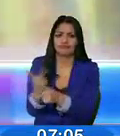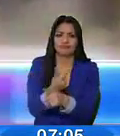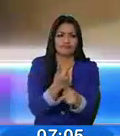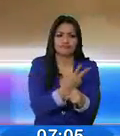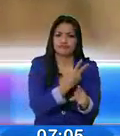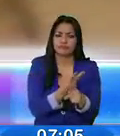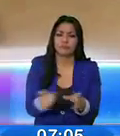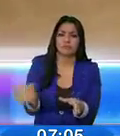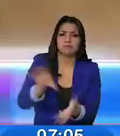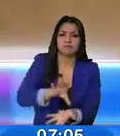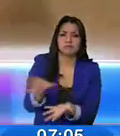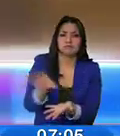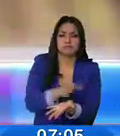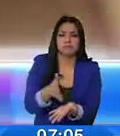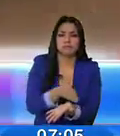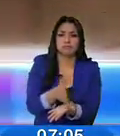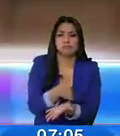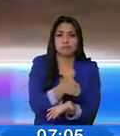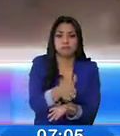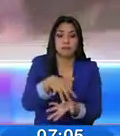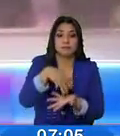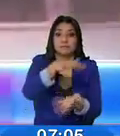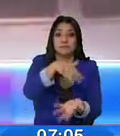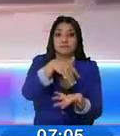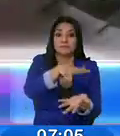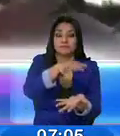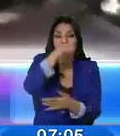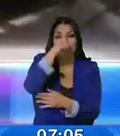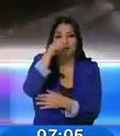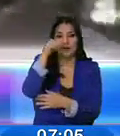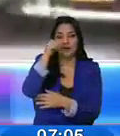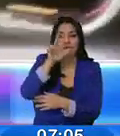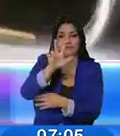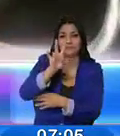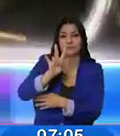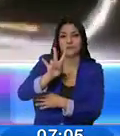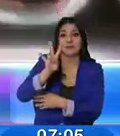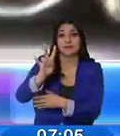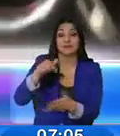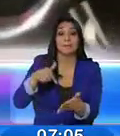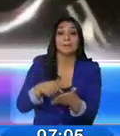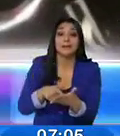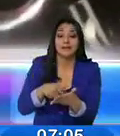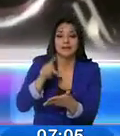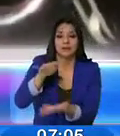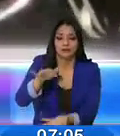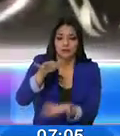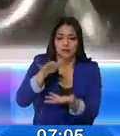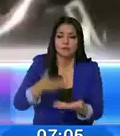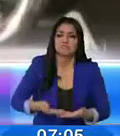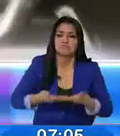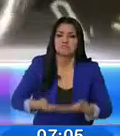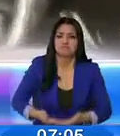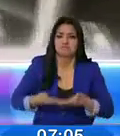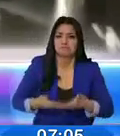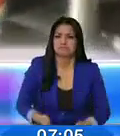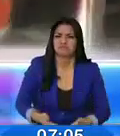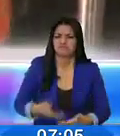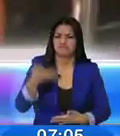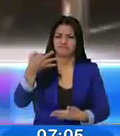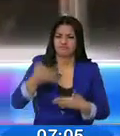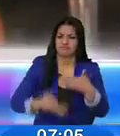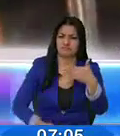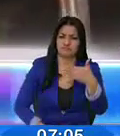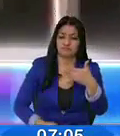al transporte y acopio de clorhidrato de cocaína 377 mil kilogramos en peso bruto, que